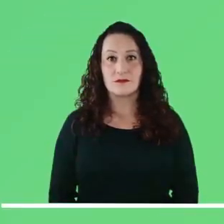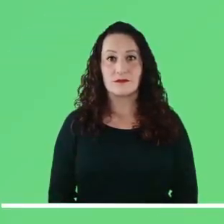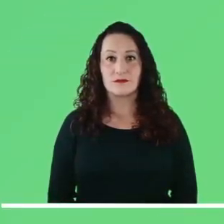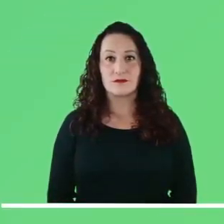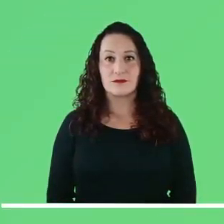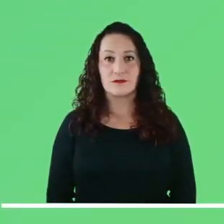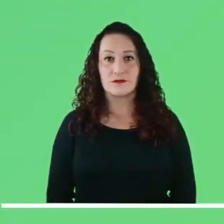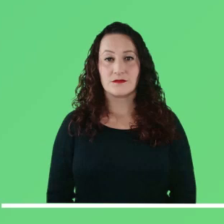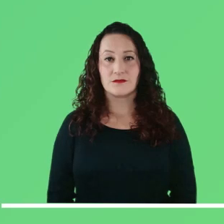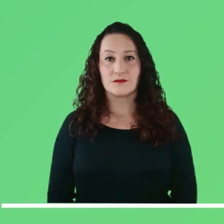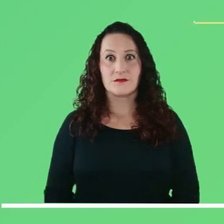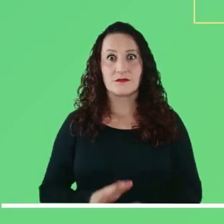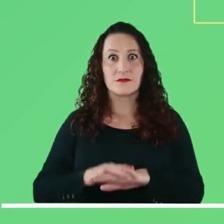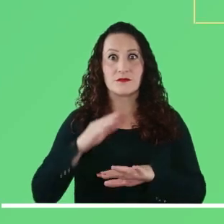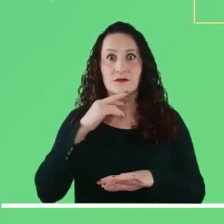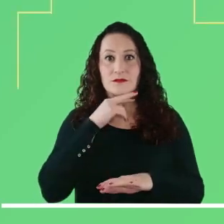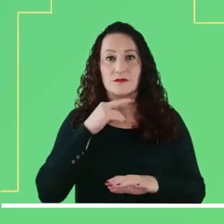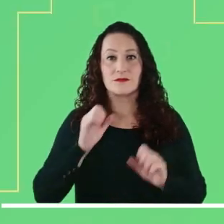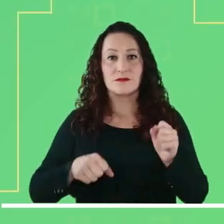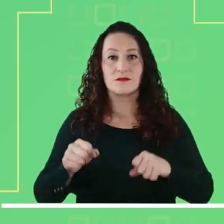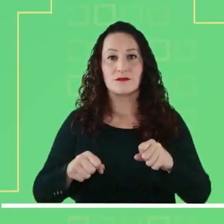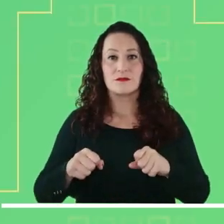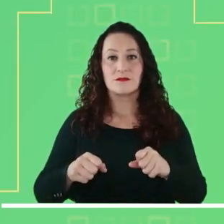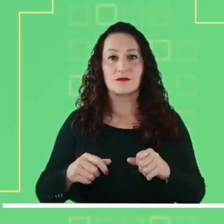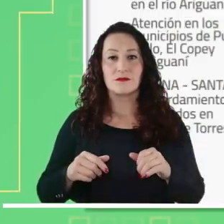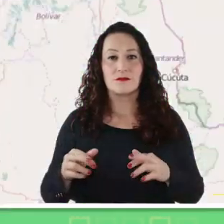Veamos ahora las alertas que se encuentran activas.